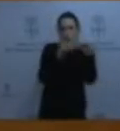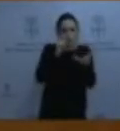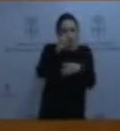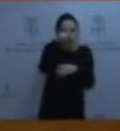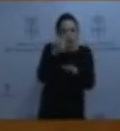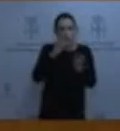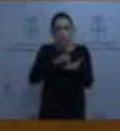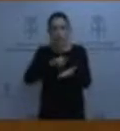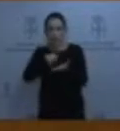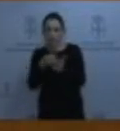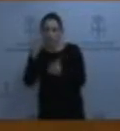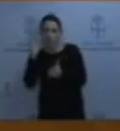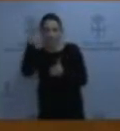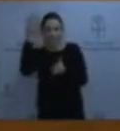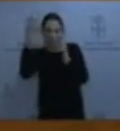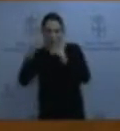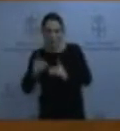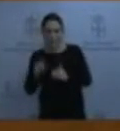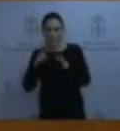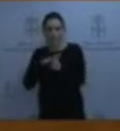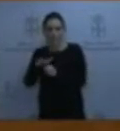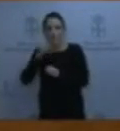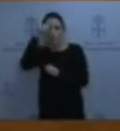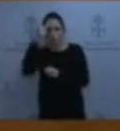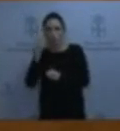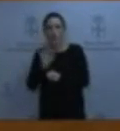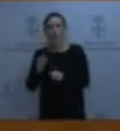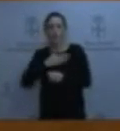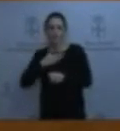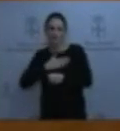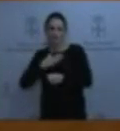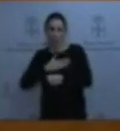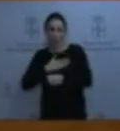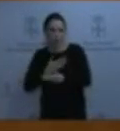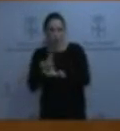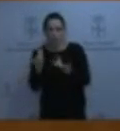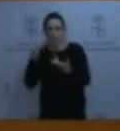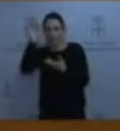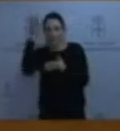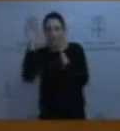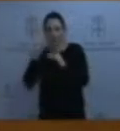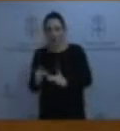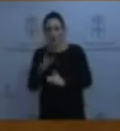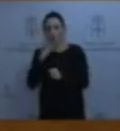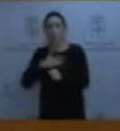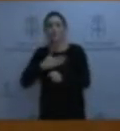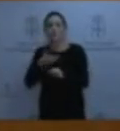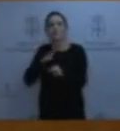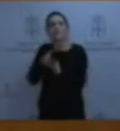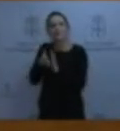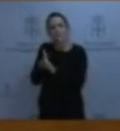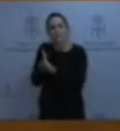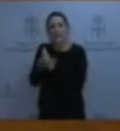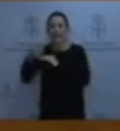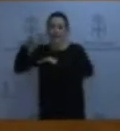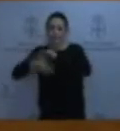decir idea, ni en materia de cultura ni en materia de patrimonio, que es el ámbito de la cultura al que se restringe esta iniciativa.